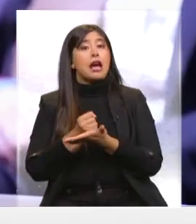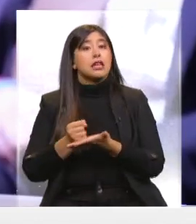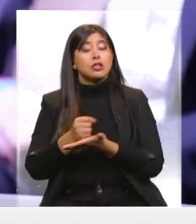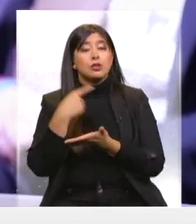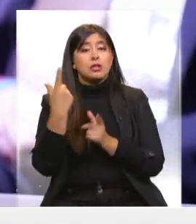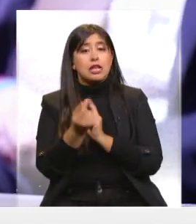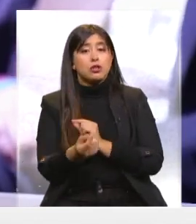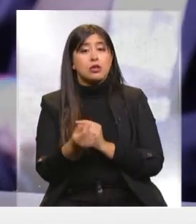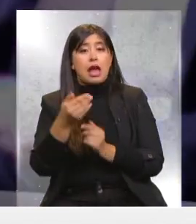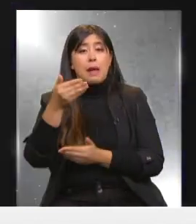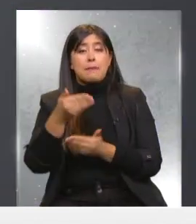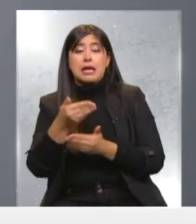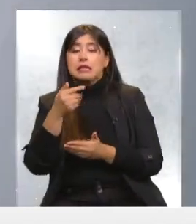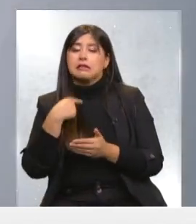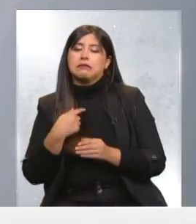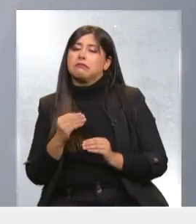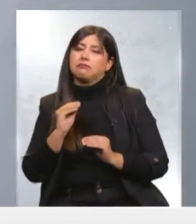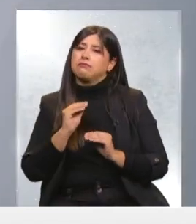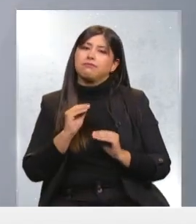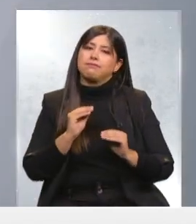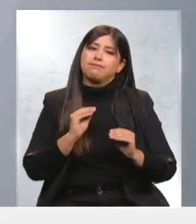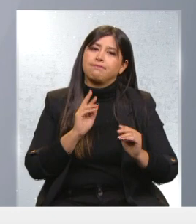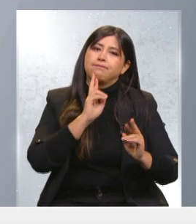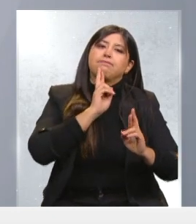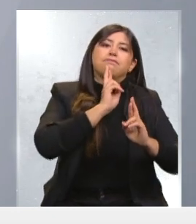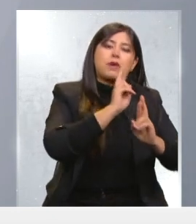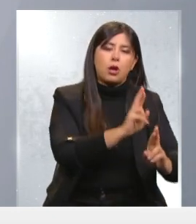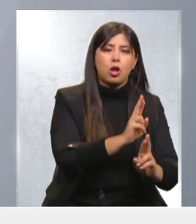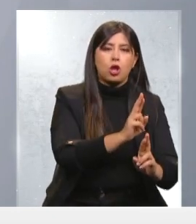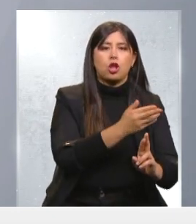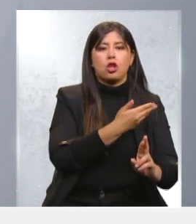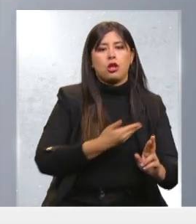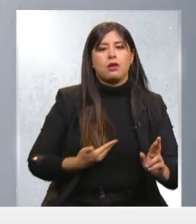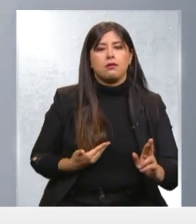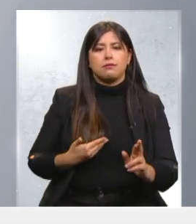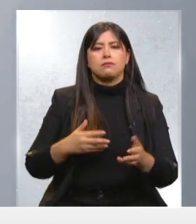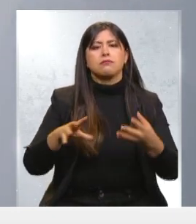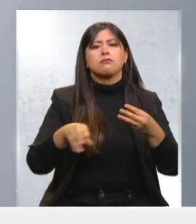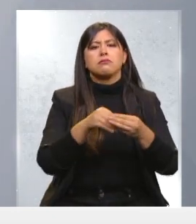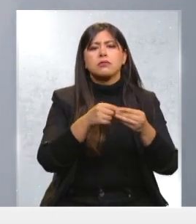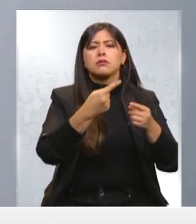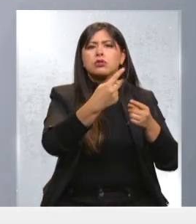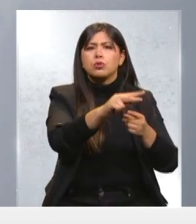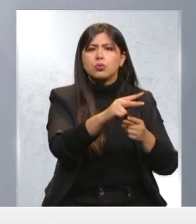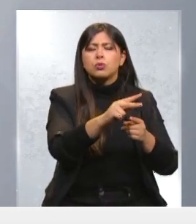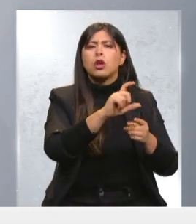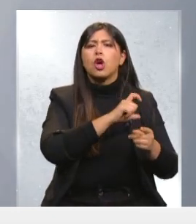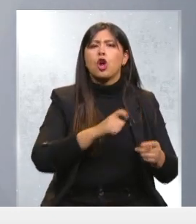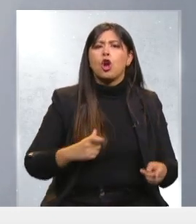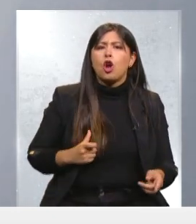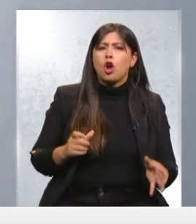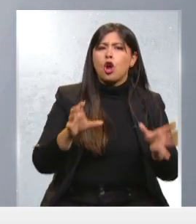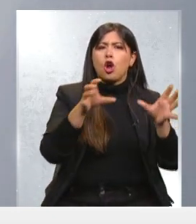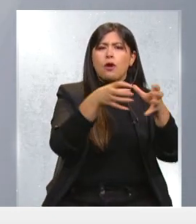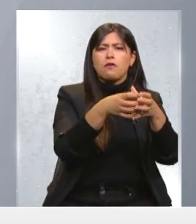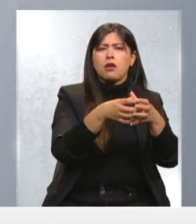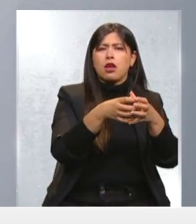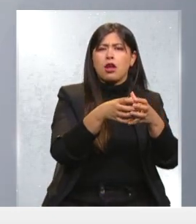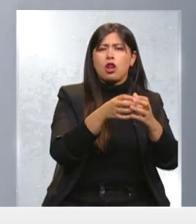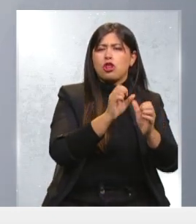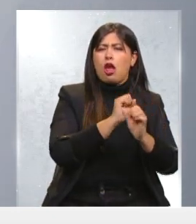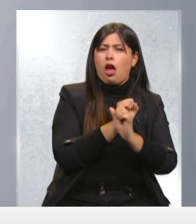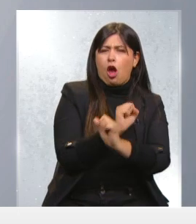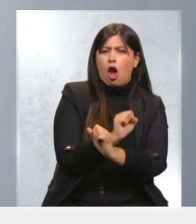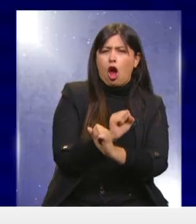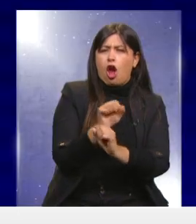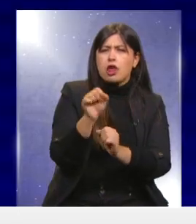paso fustigado los dichos del jefe de estado se suman a otras acciones suyas y de su gobierno hostiles con la labor